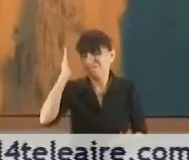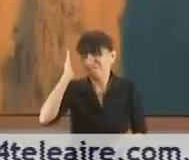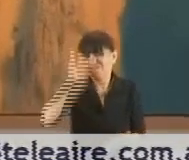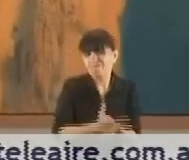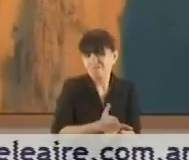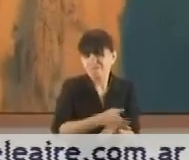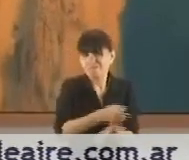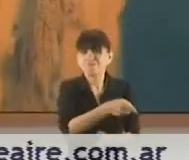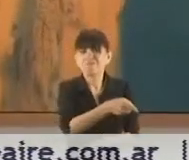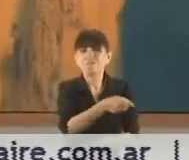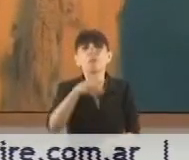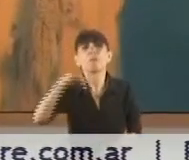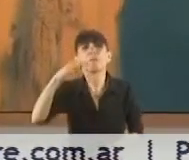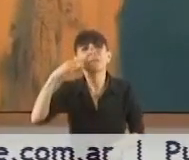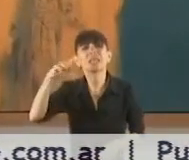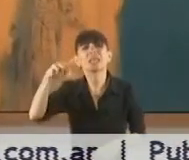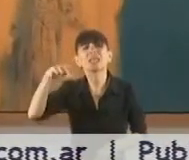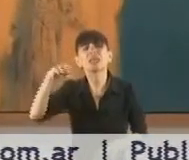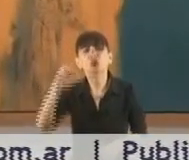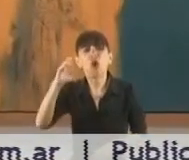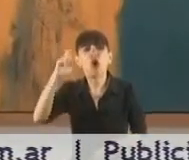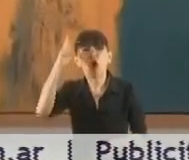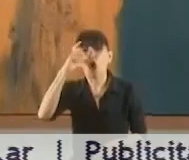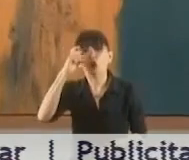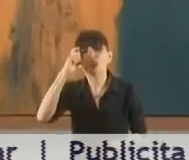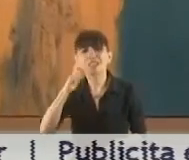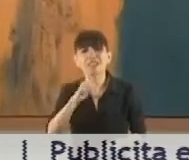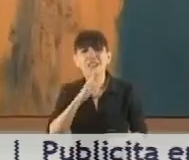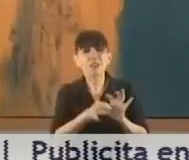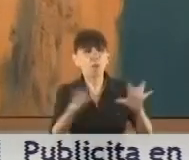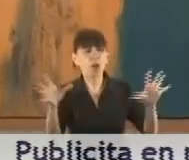daño a la democracia chilena.